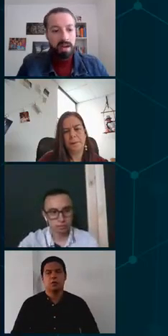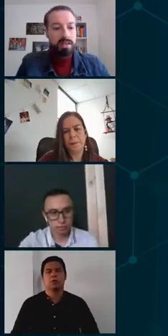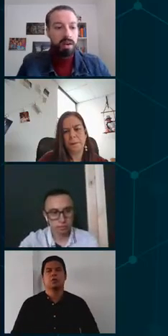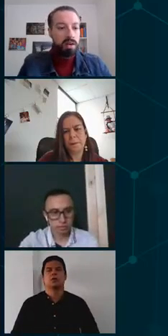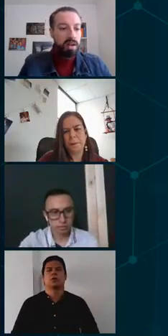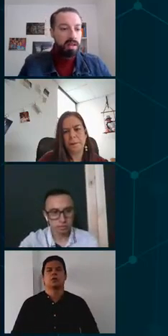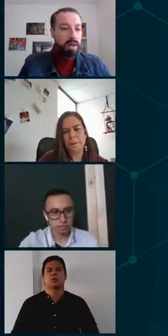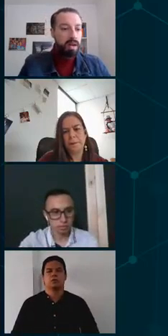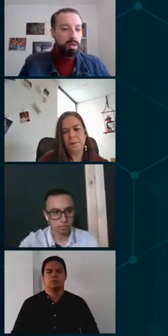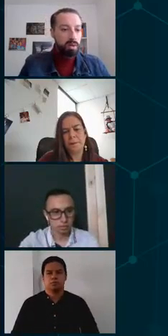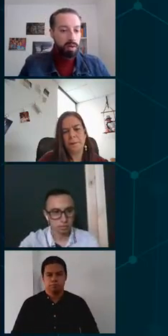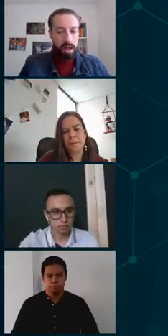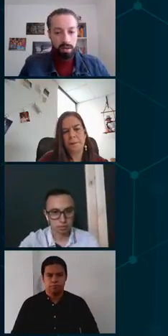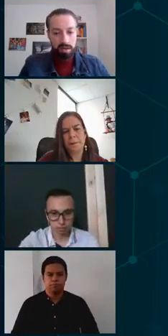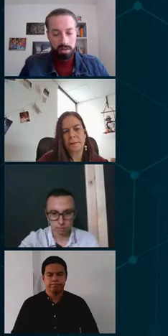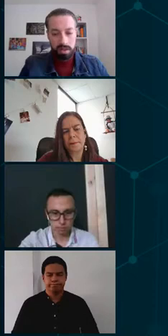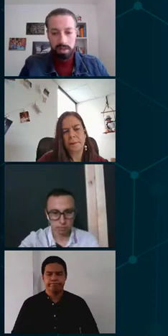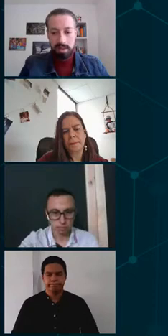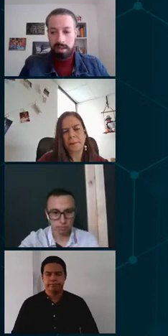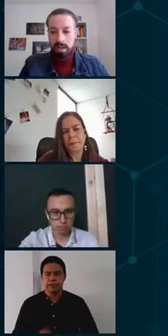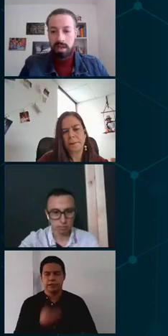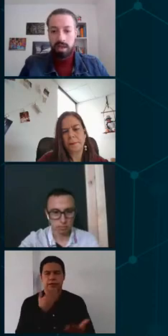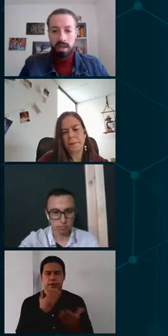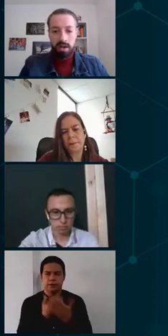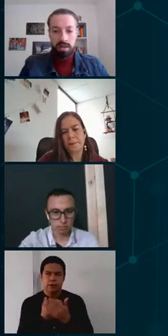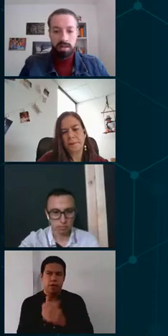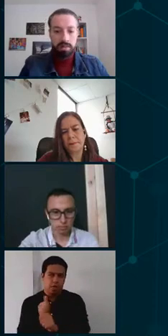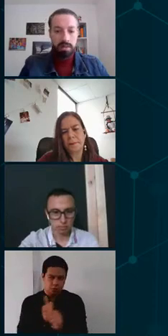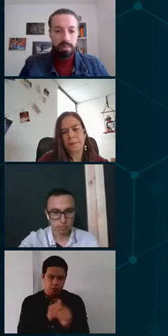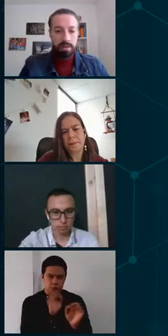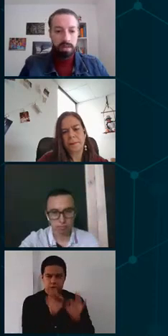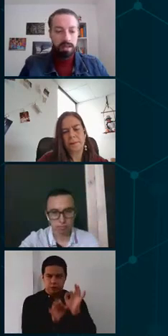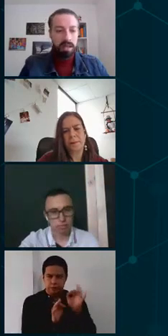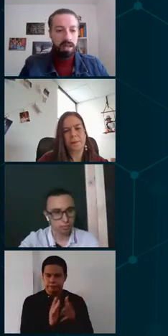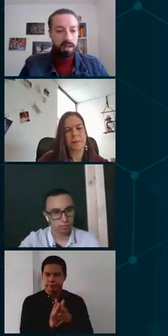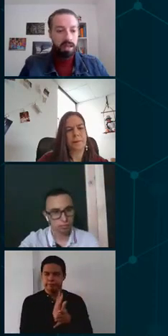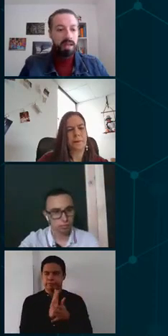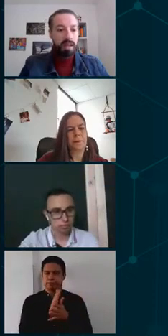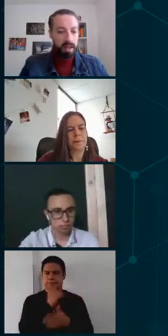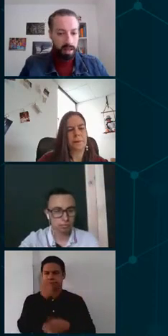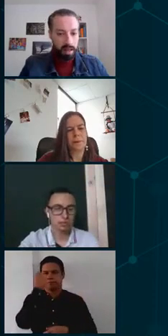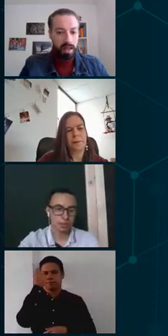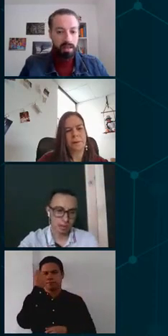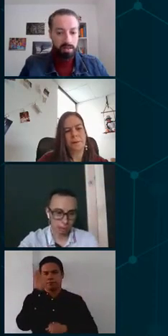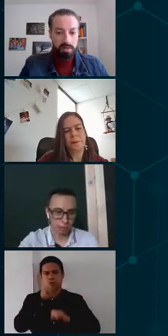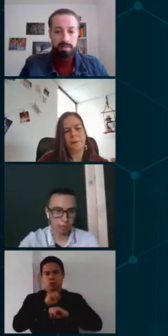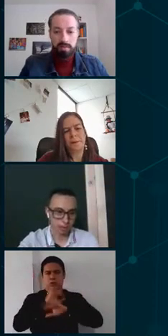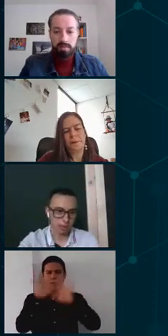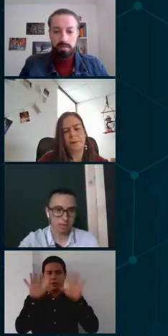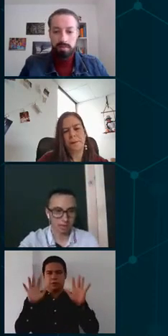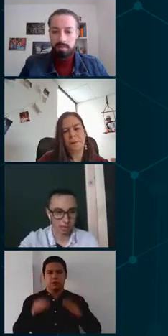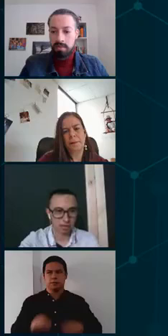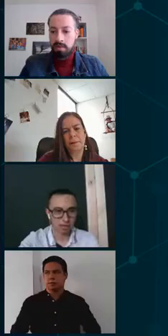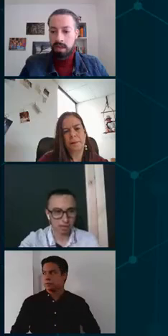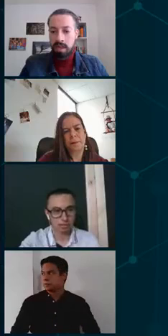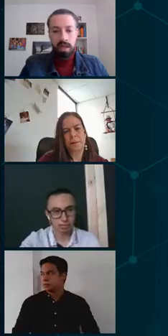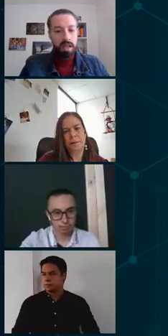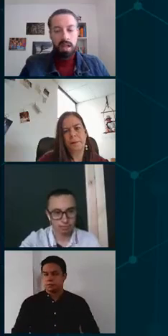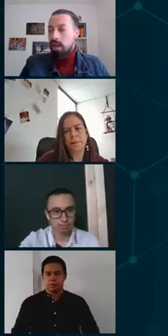Listo, está muy relacionado con el tema del autocuidado, entonces El creo que sí es muy autocuidado, importante exactamente. eso.